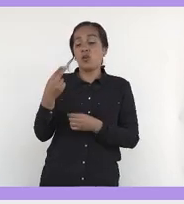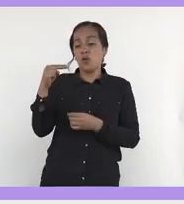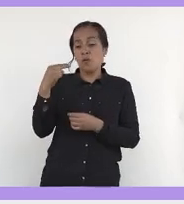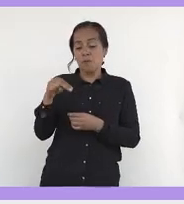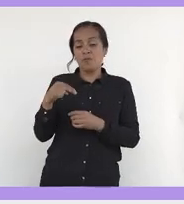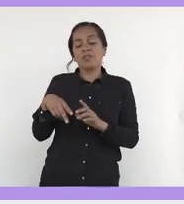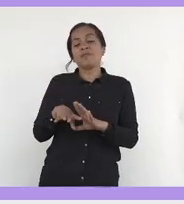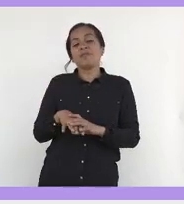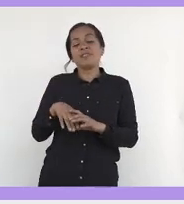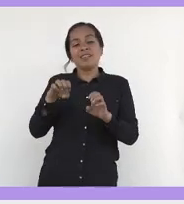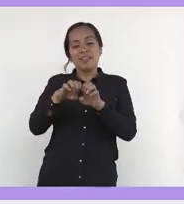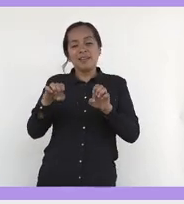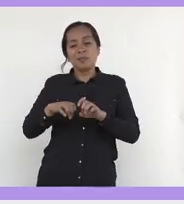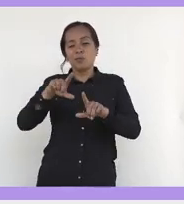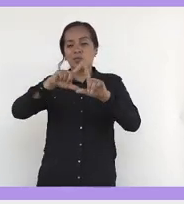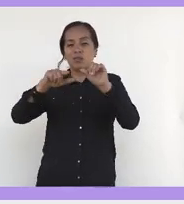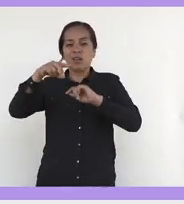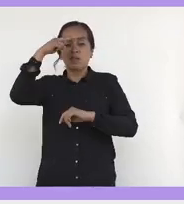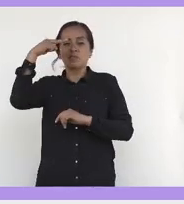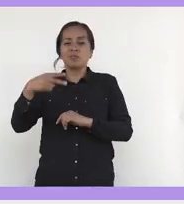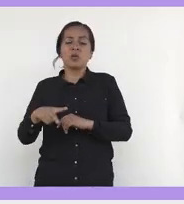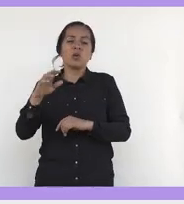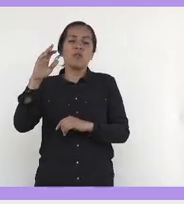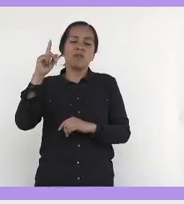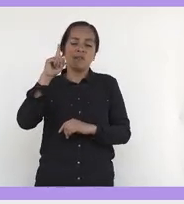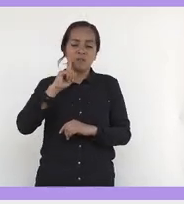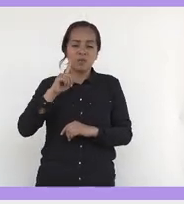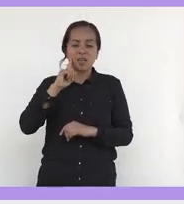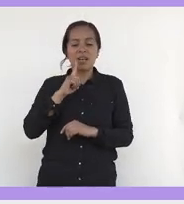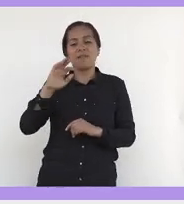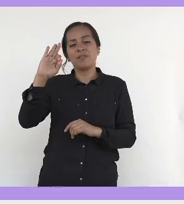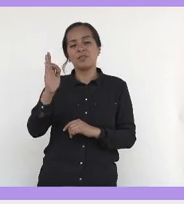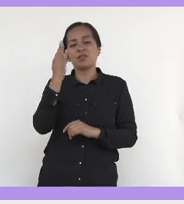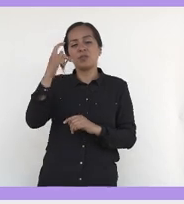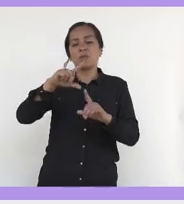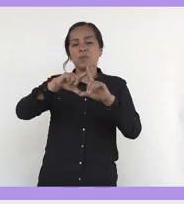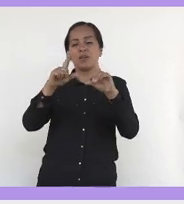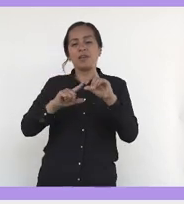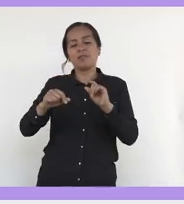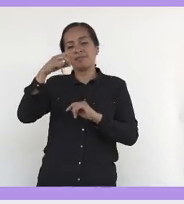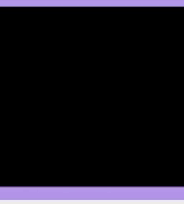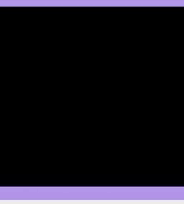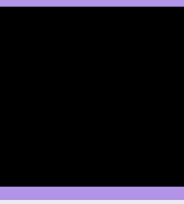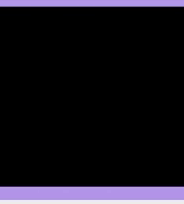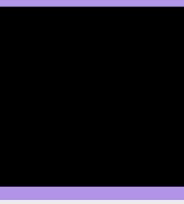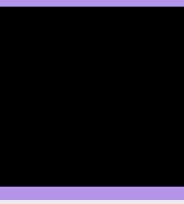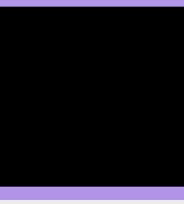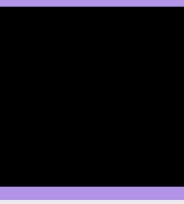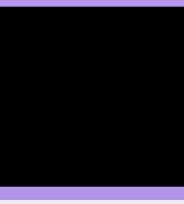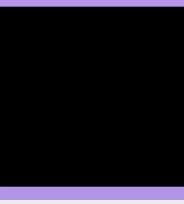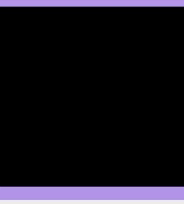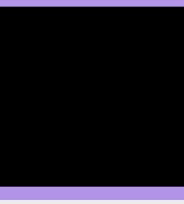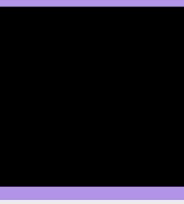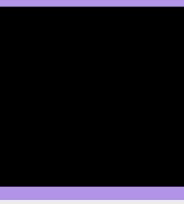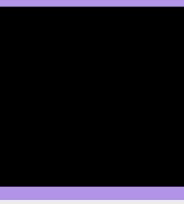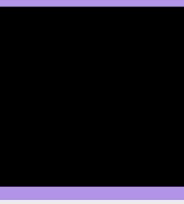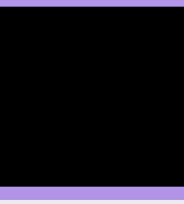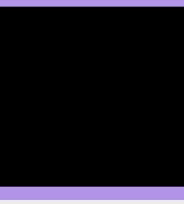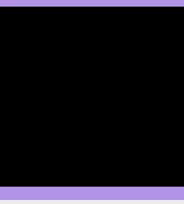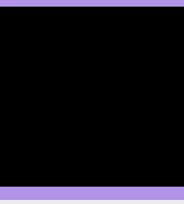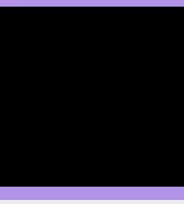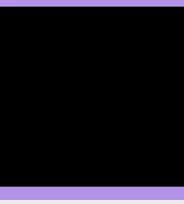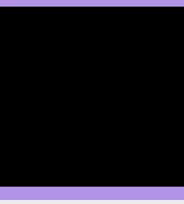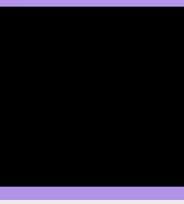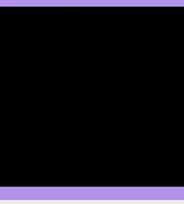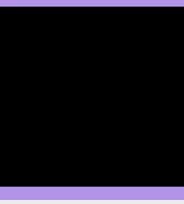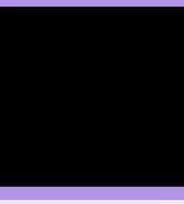la selección nacional de México femenil y de la Federación Mexicana de Fútbol te queremos hacer entrega de un reconocimiento de unos